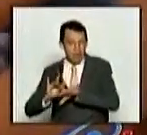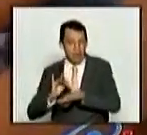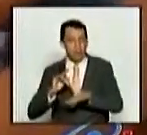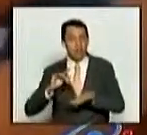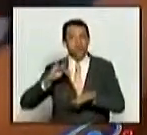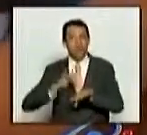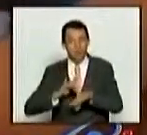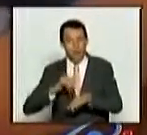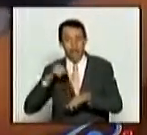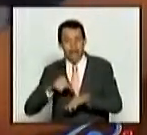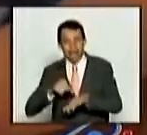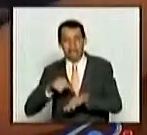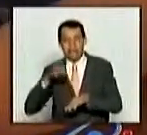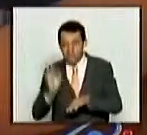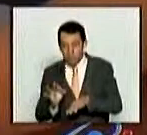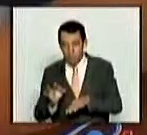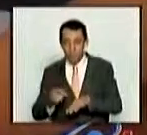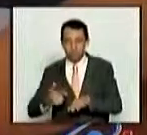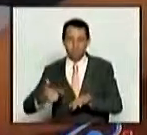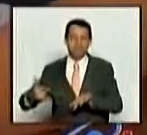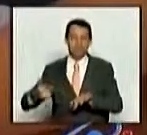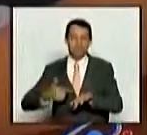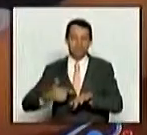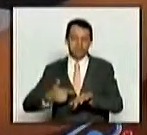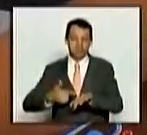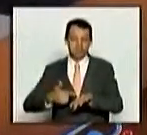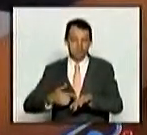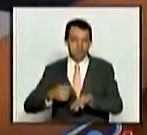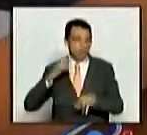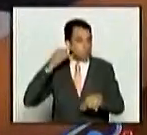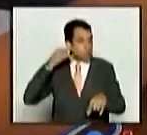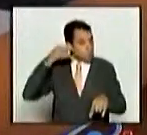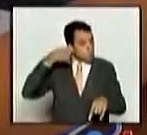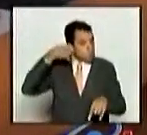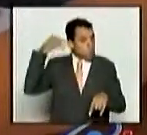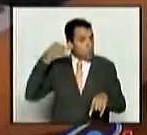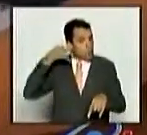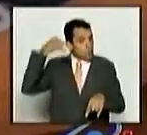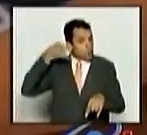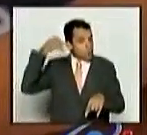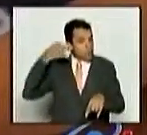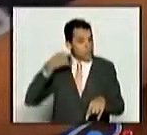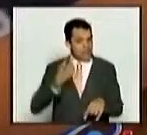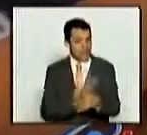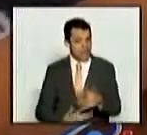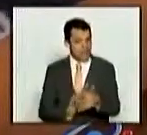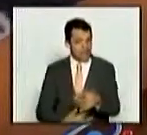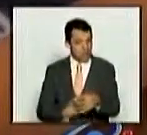yo pongo el láser y está en el punto que es, la arteria generalmente está haciendo